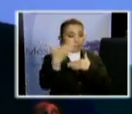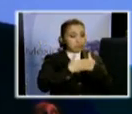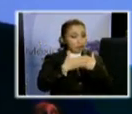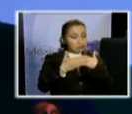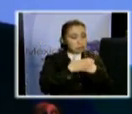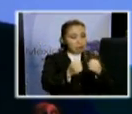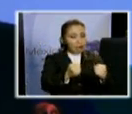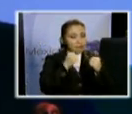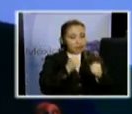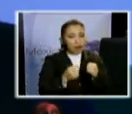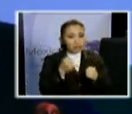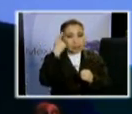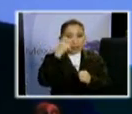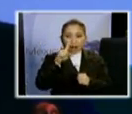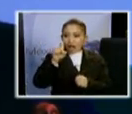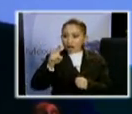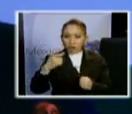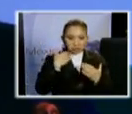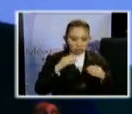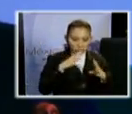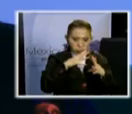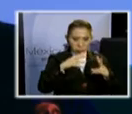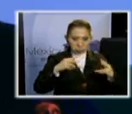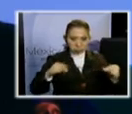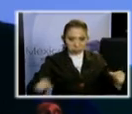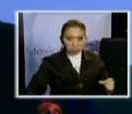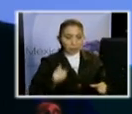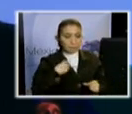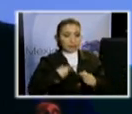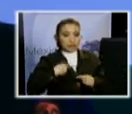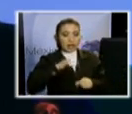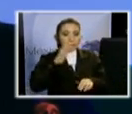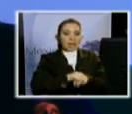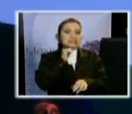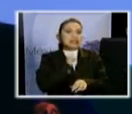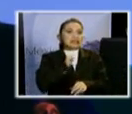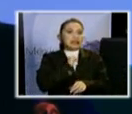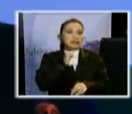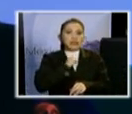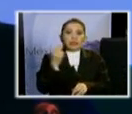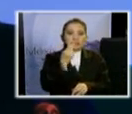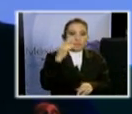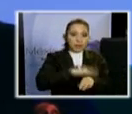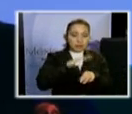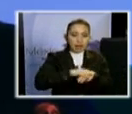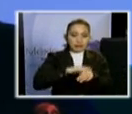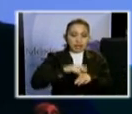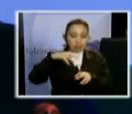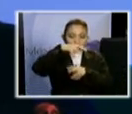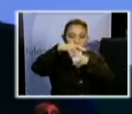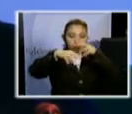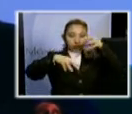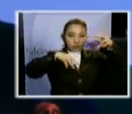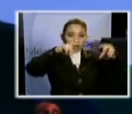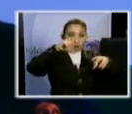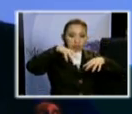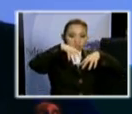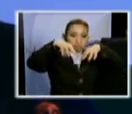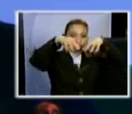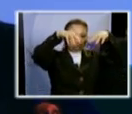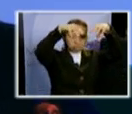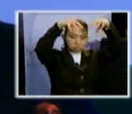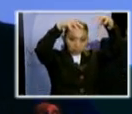muy fuerte en el acceso al agua, porque la demanda por el agua va a aumentar, y en la medida en la que la evaporación también suba como